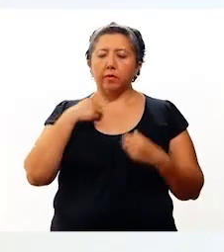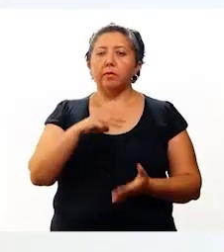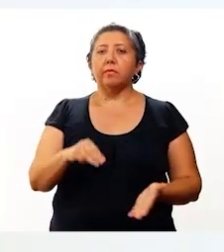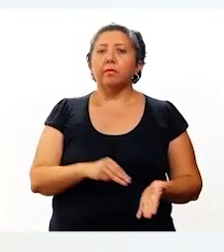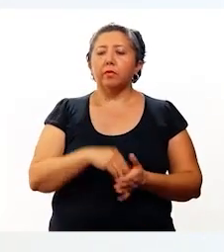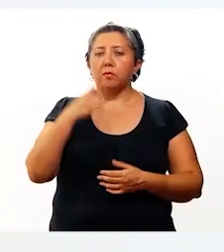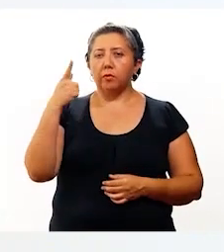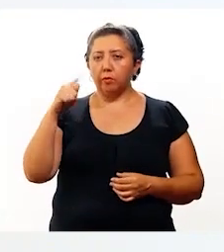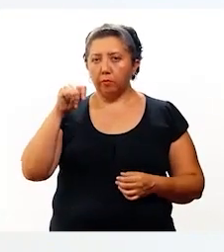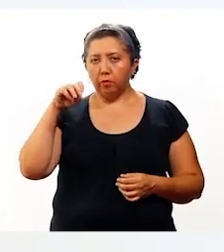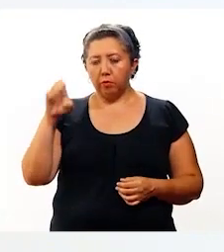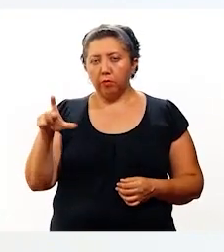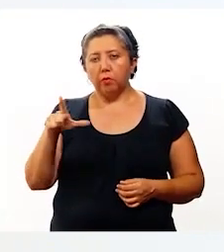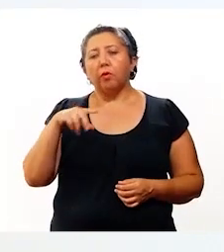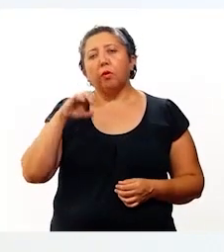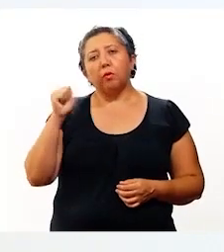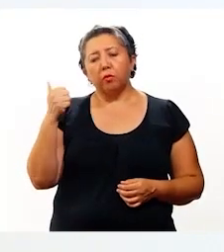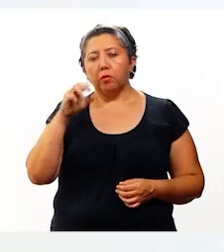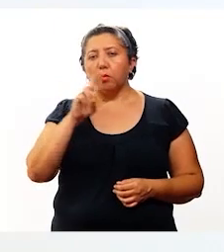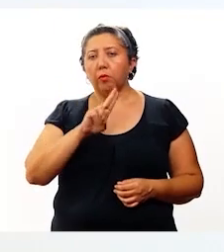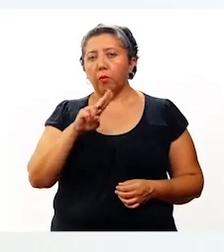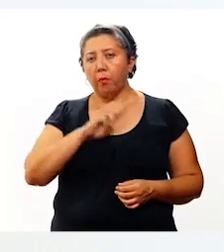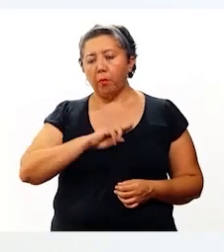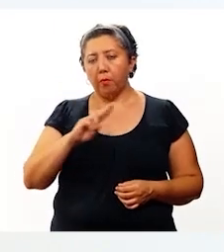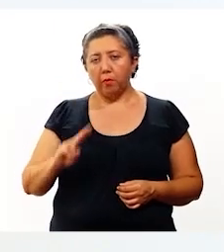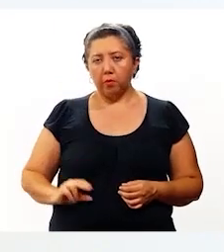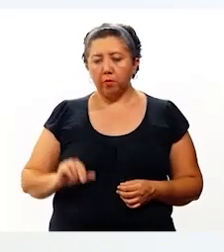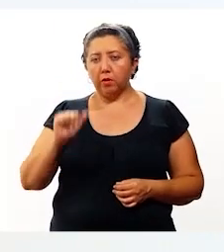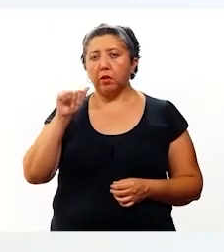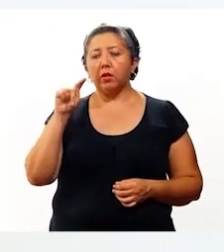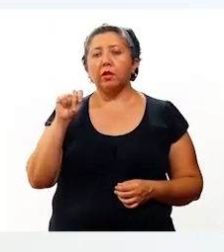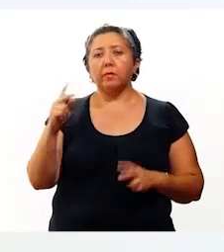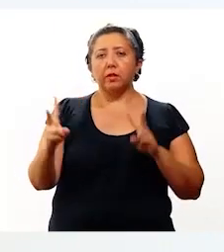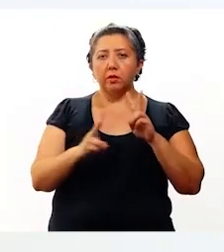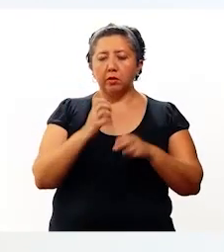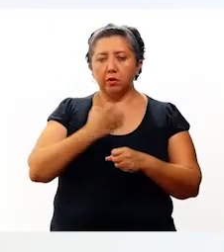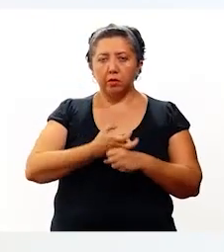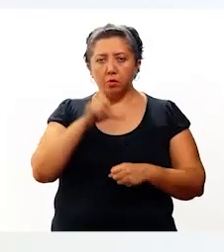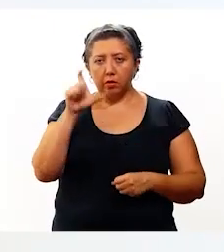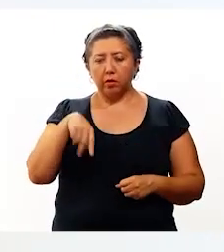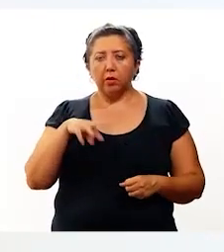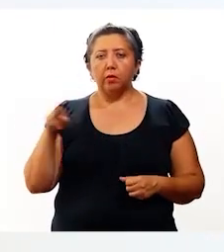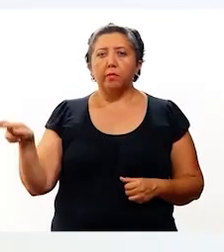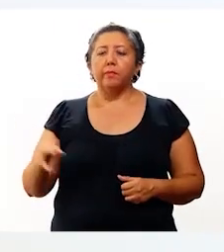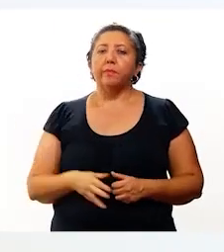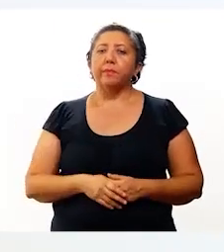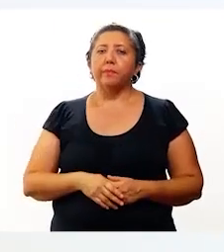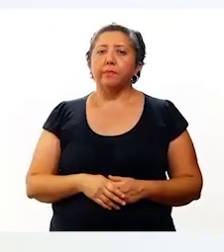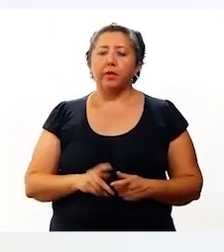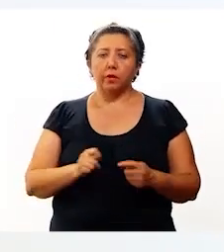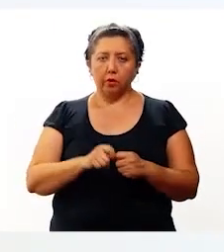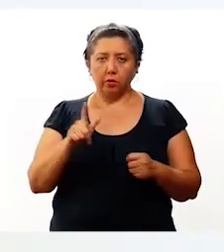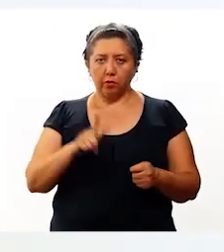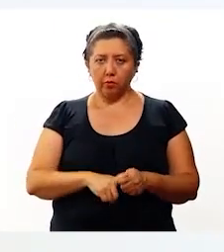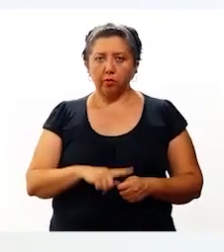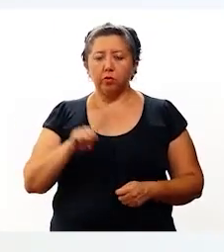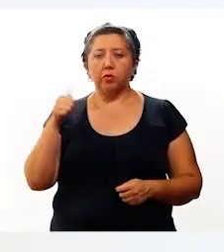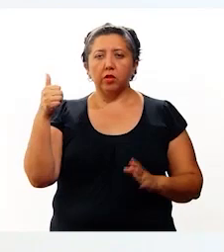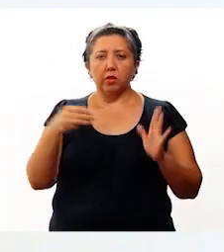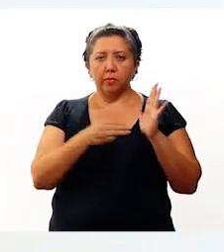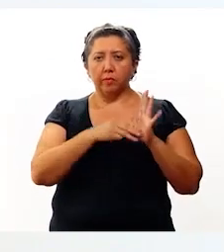Mérida, 1 en Motul, 1 en Umán y 1 en Otompe Blanco del municipio del vecino estado de Quintana Roo. En total,